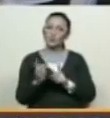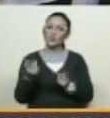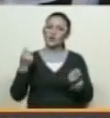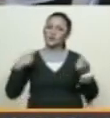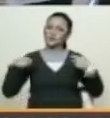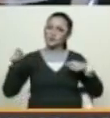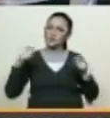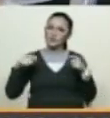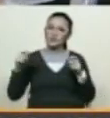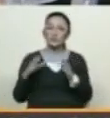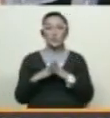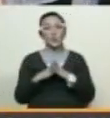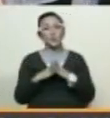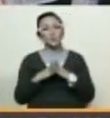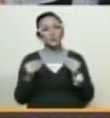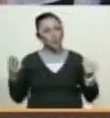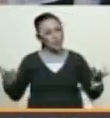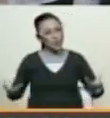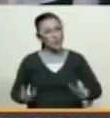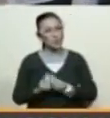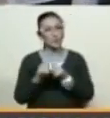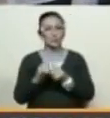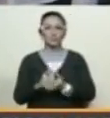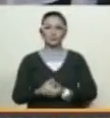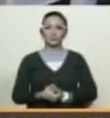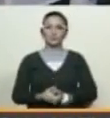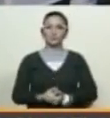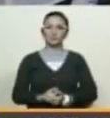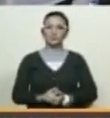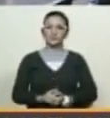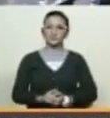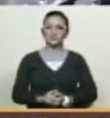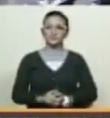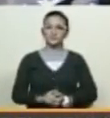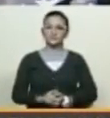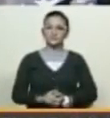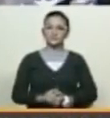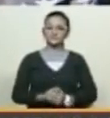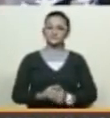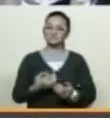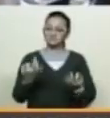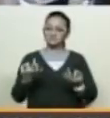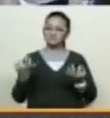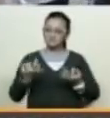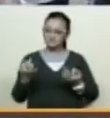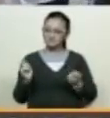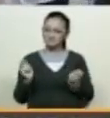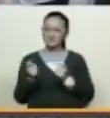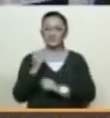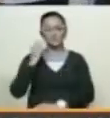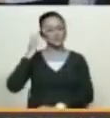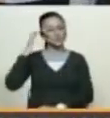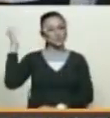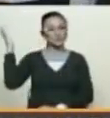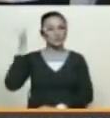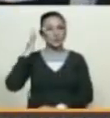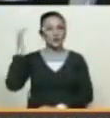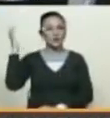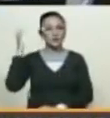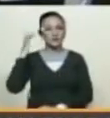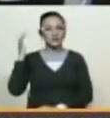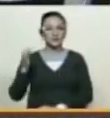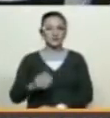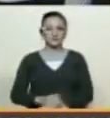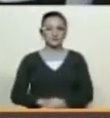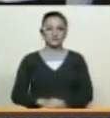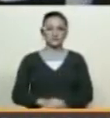turismo, Todos juntos vamos a hacer que la realidad de los sueños, de que esa